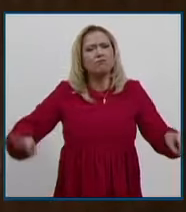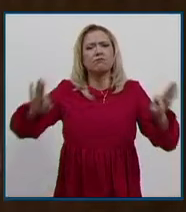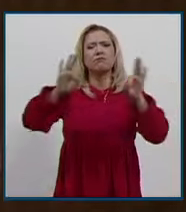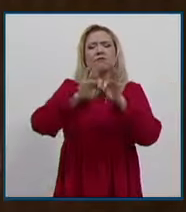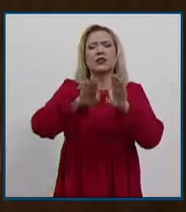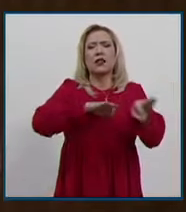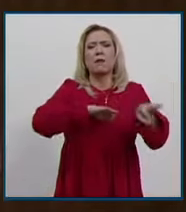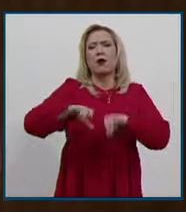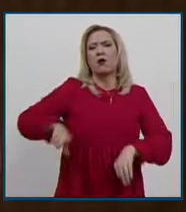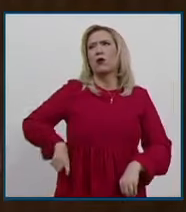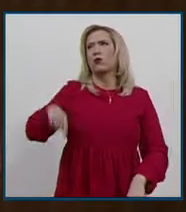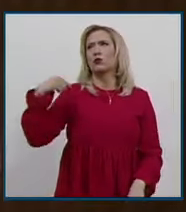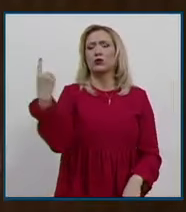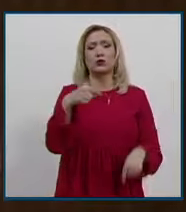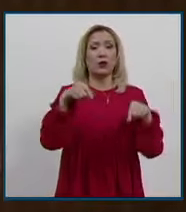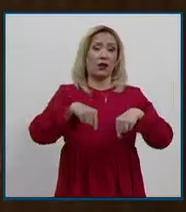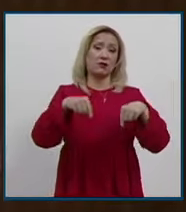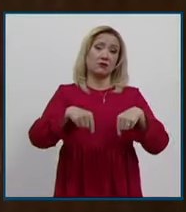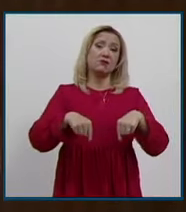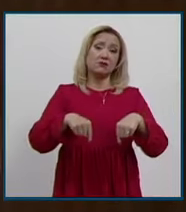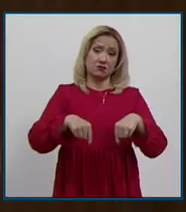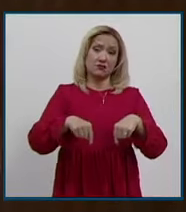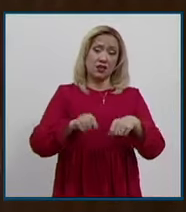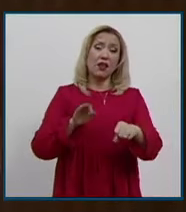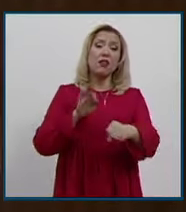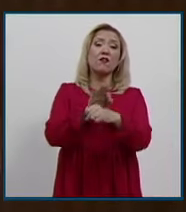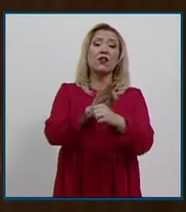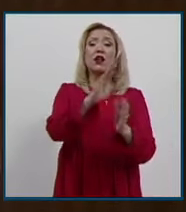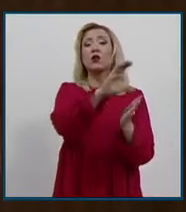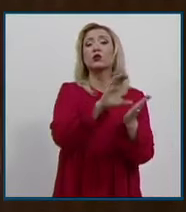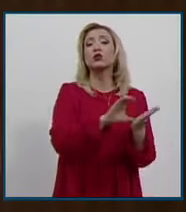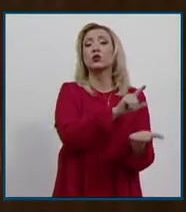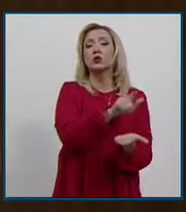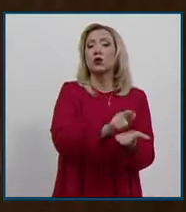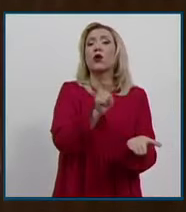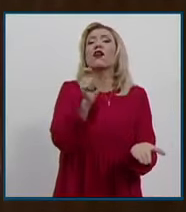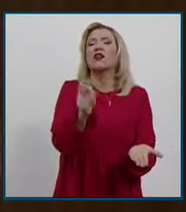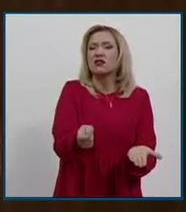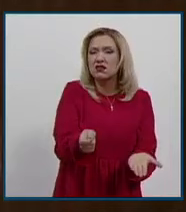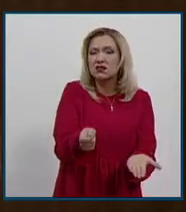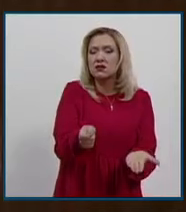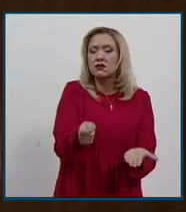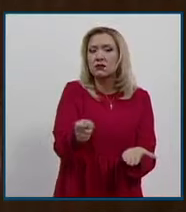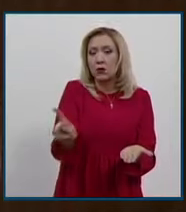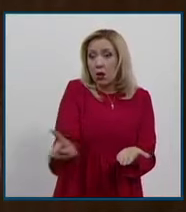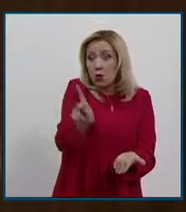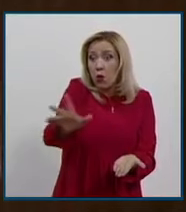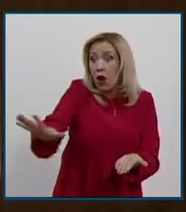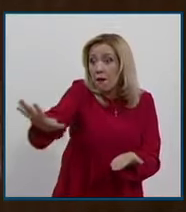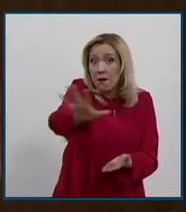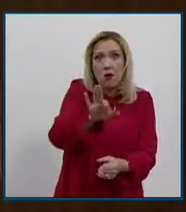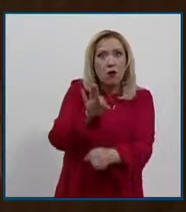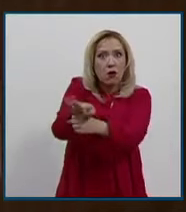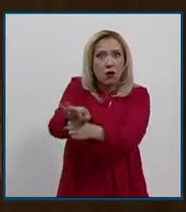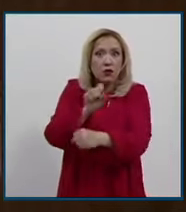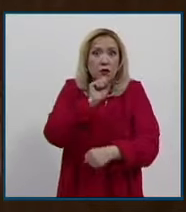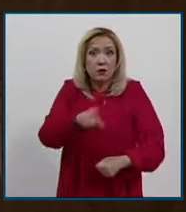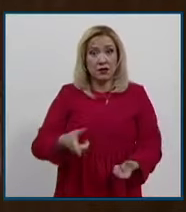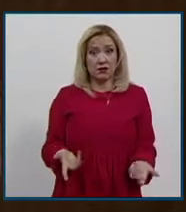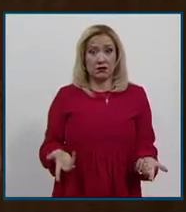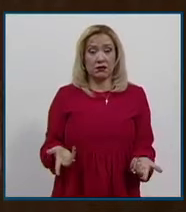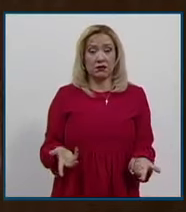servicio público defender a la Constitución es defender al pueblo mismo aunque no